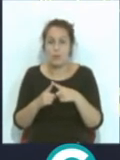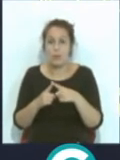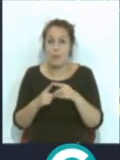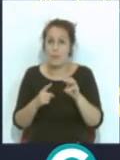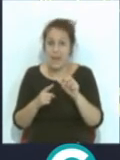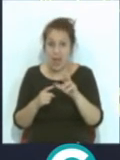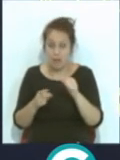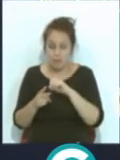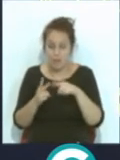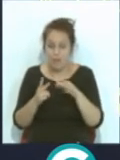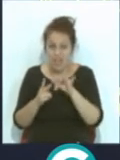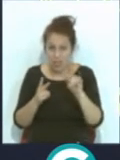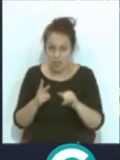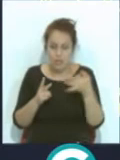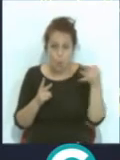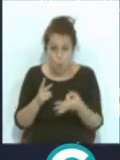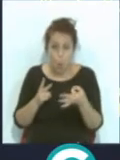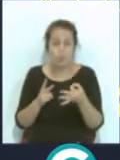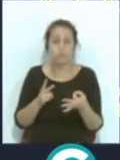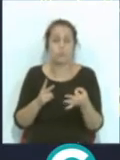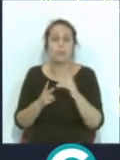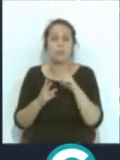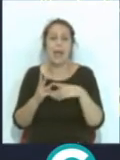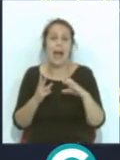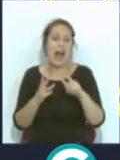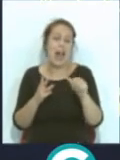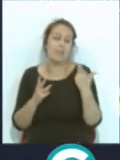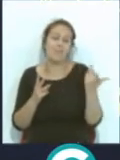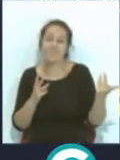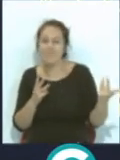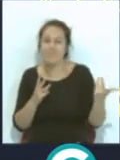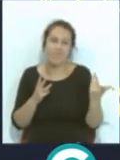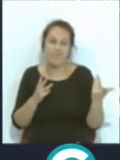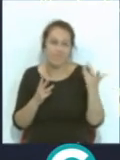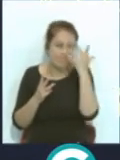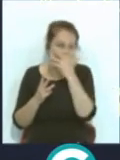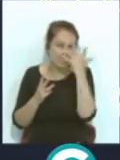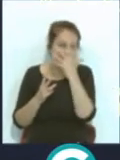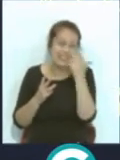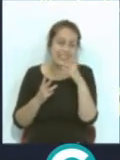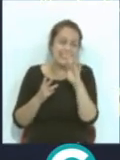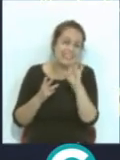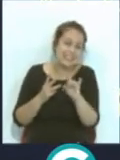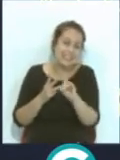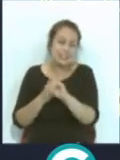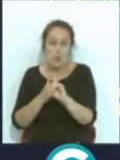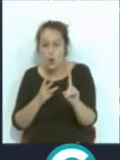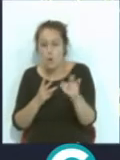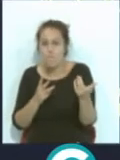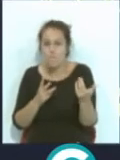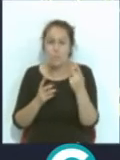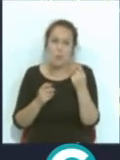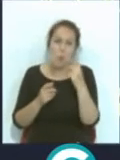a Perea y a Alex seguro, y Cala que está ahí, que si sí, que si no, con